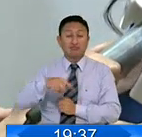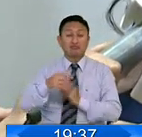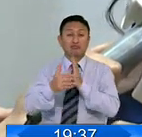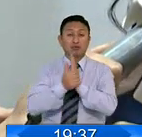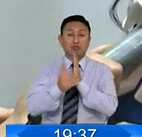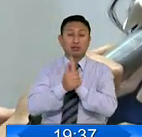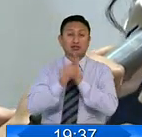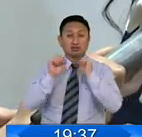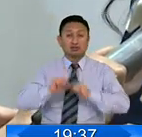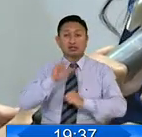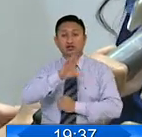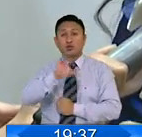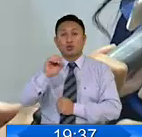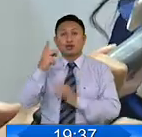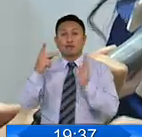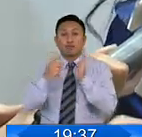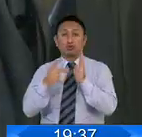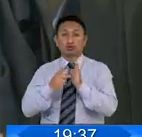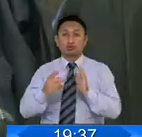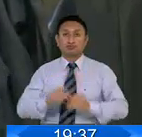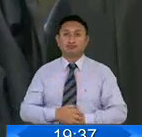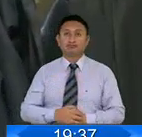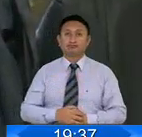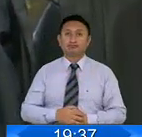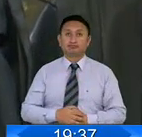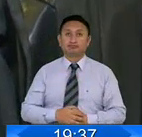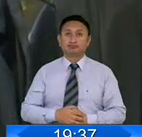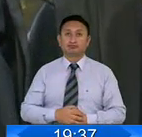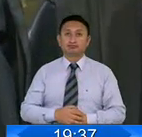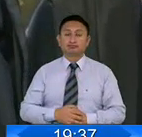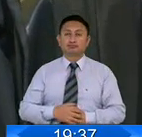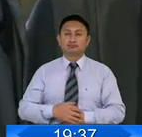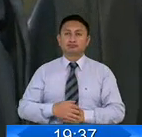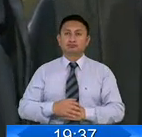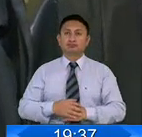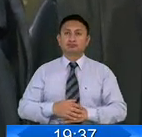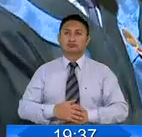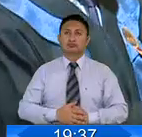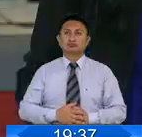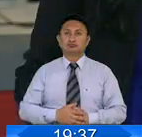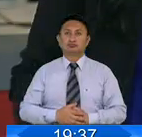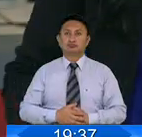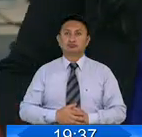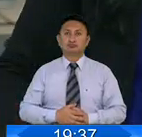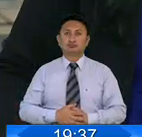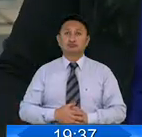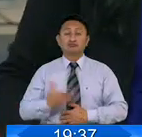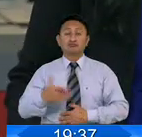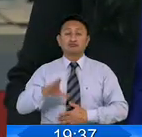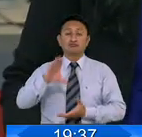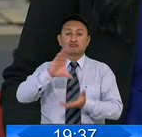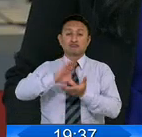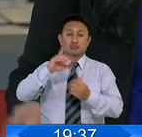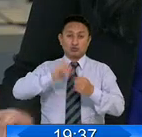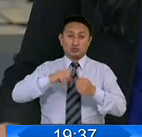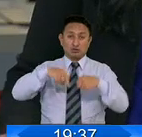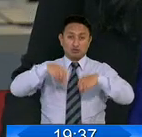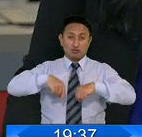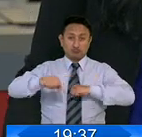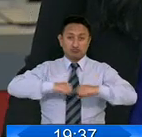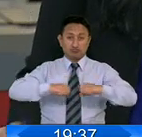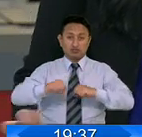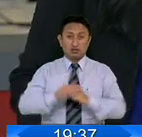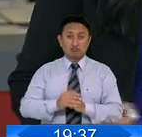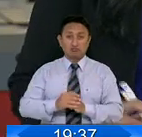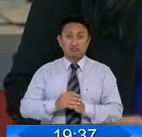a 50 puntos. Informó Héctor Romero. En el centro de Quito, trabajadores de la salud